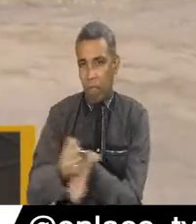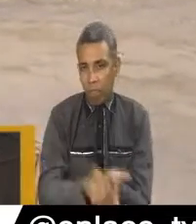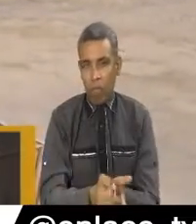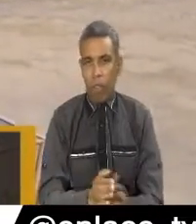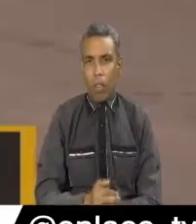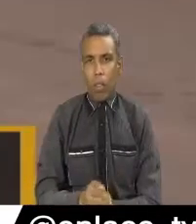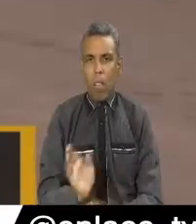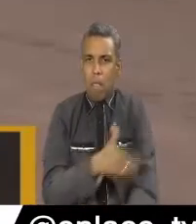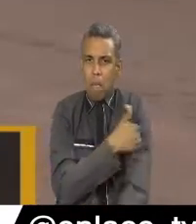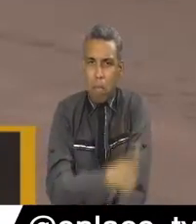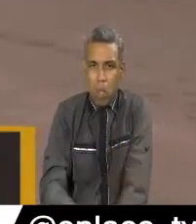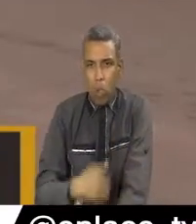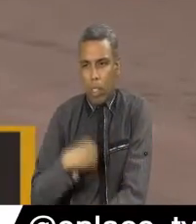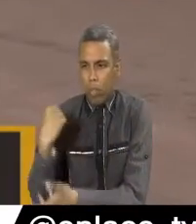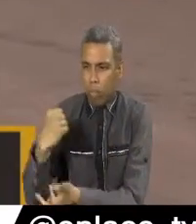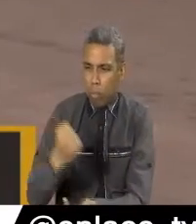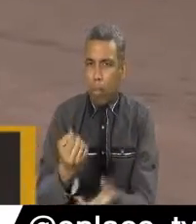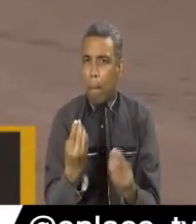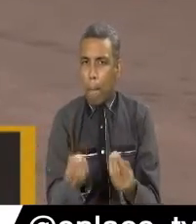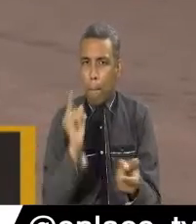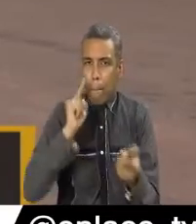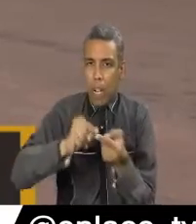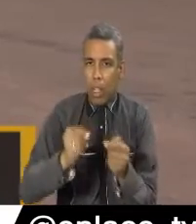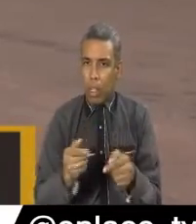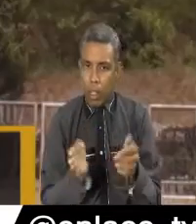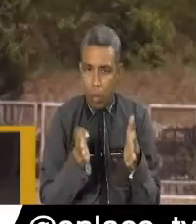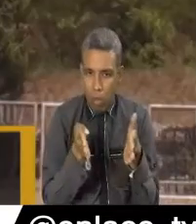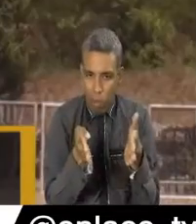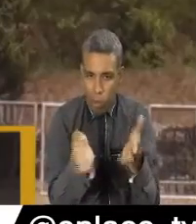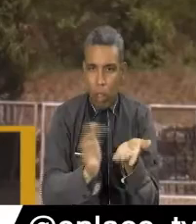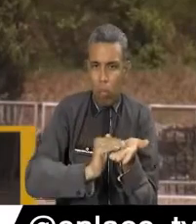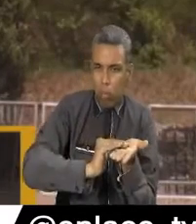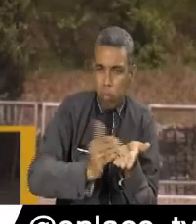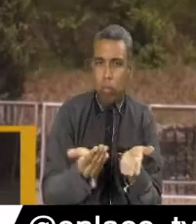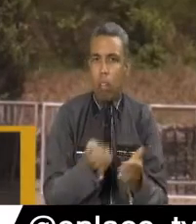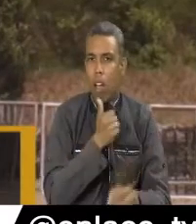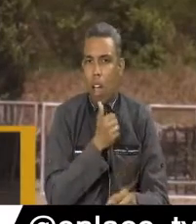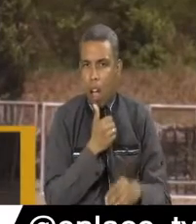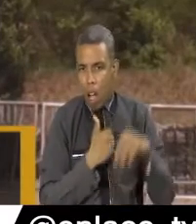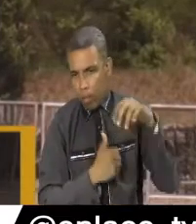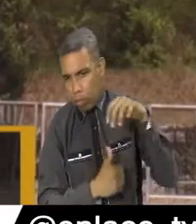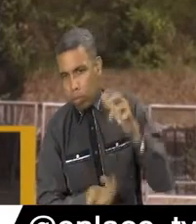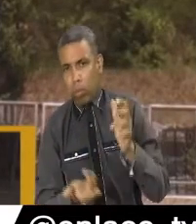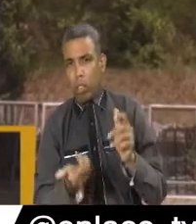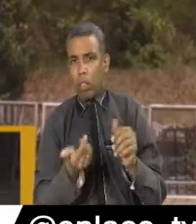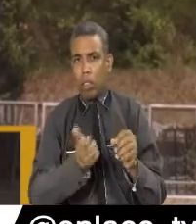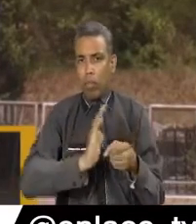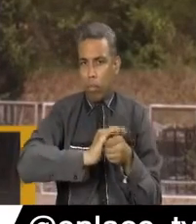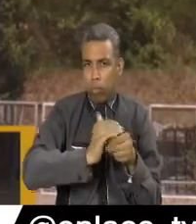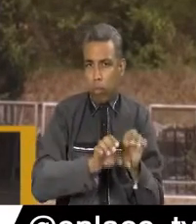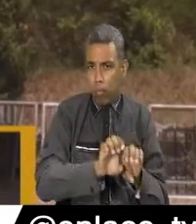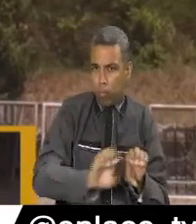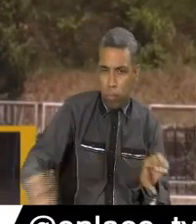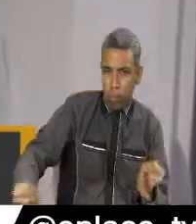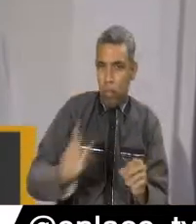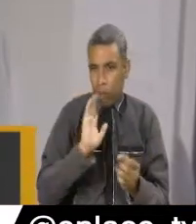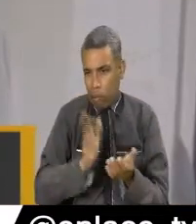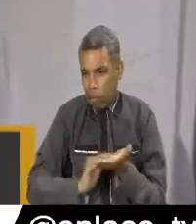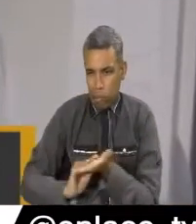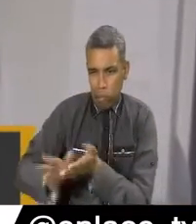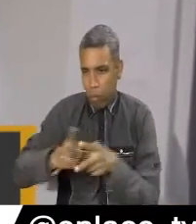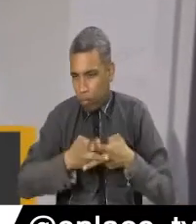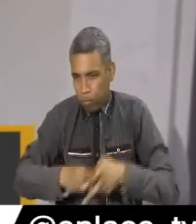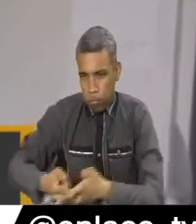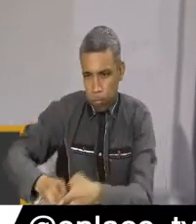dado en mantenimiento de vías e infraestructura para el suministro de energía, agua potable, alcantarillado, entre otros. En los pasos a seguir son